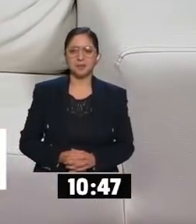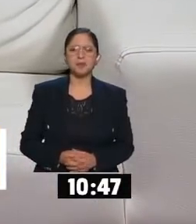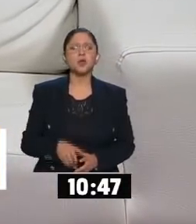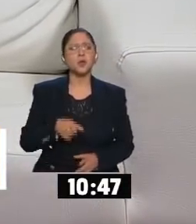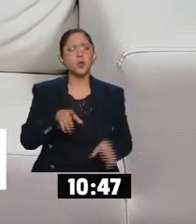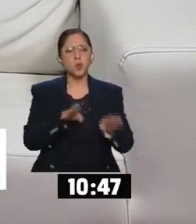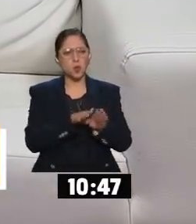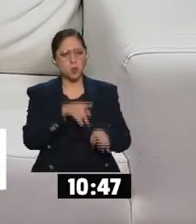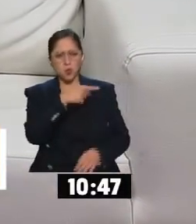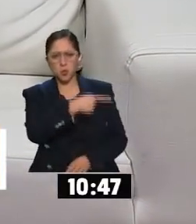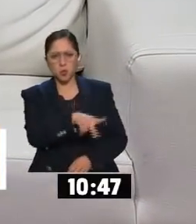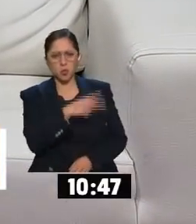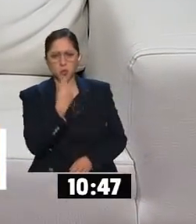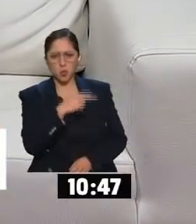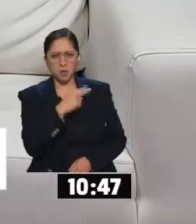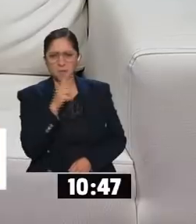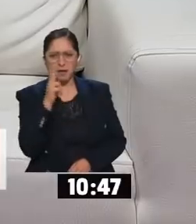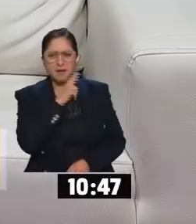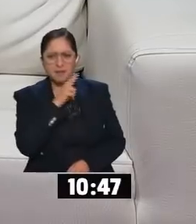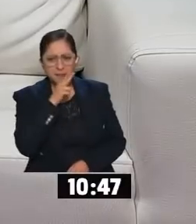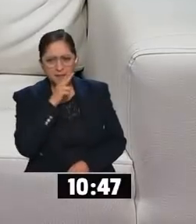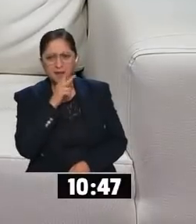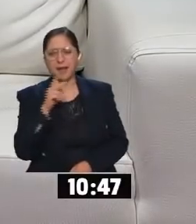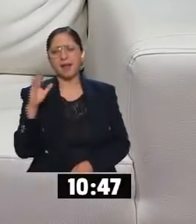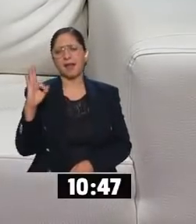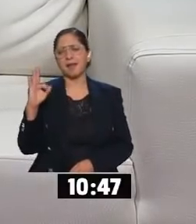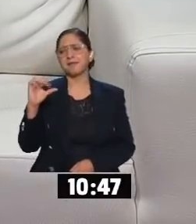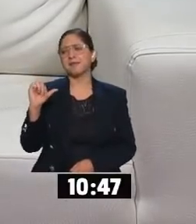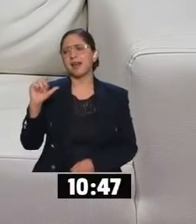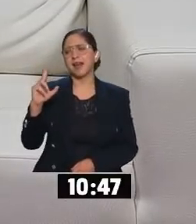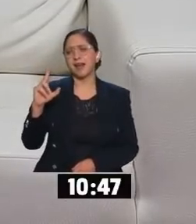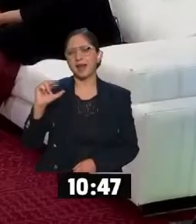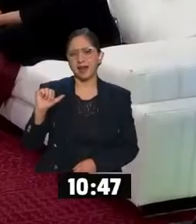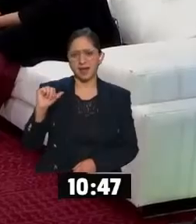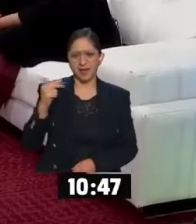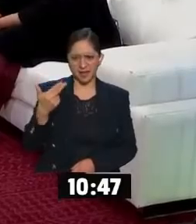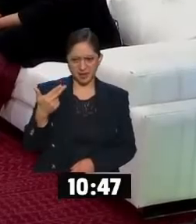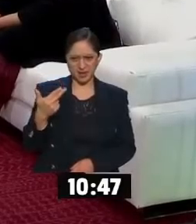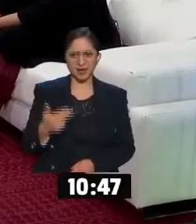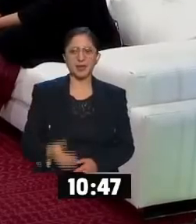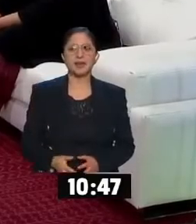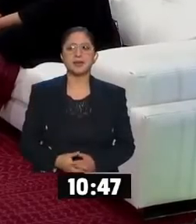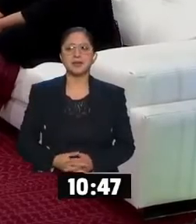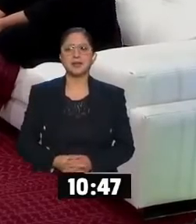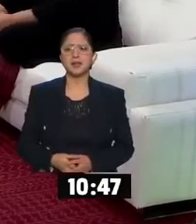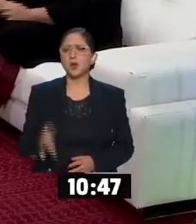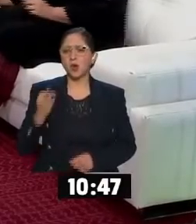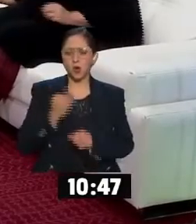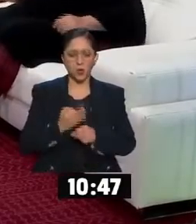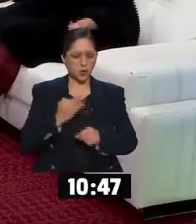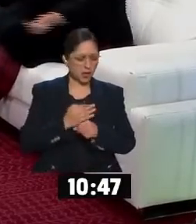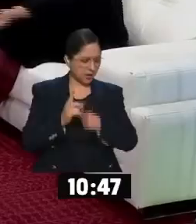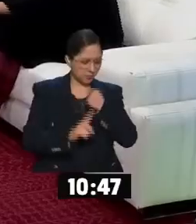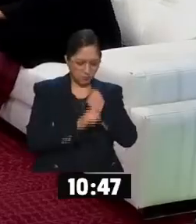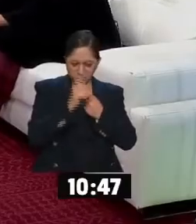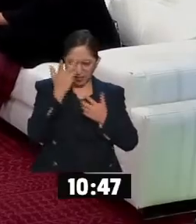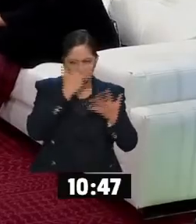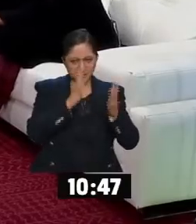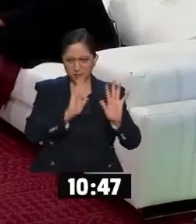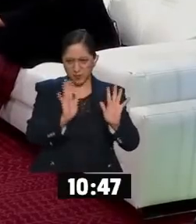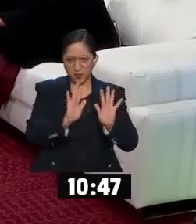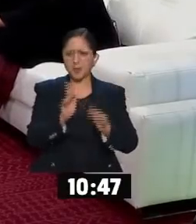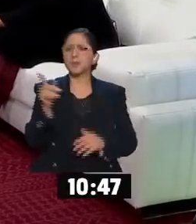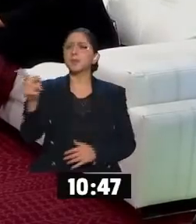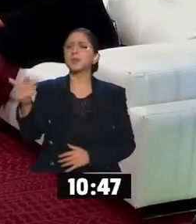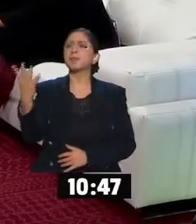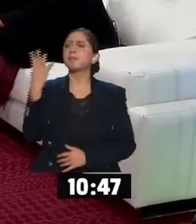Nayeli. Como la Farah Fawcett. Dices Farah. No, a veces ni francesa era. No, ya traigo un desmadre yo aquí. Oiga, cuéntenos